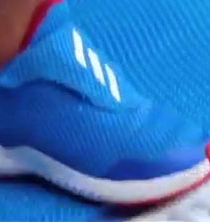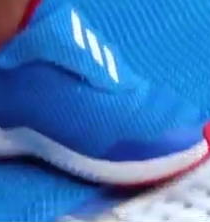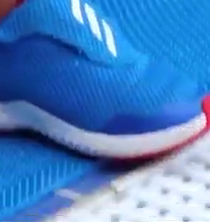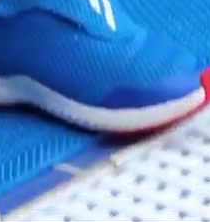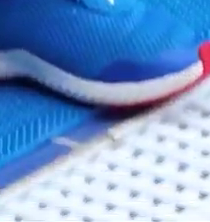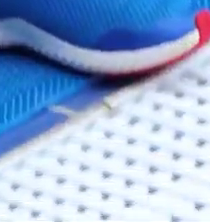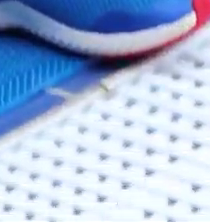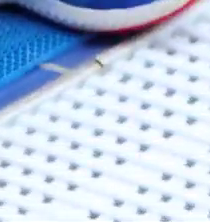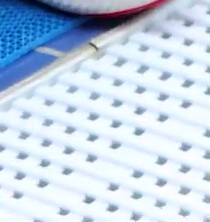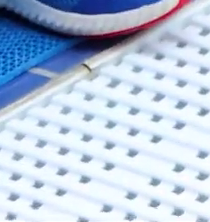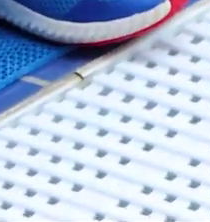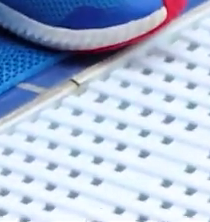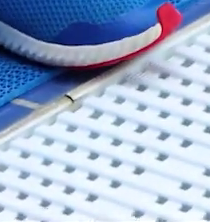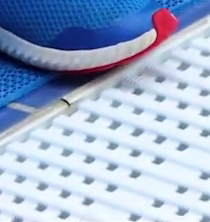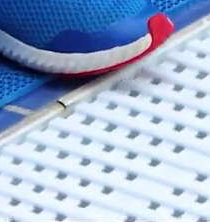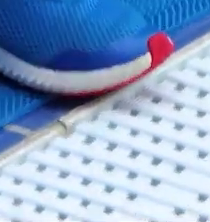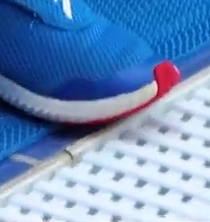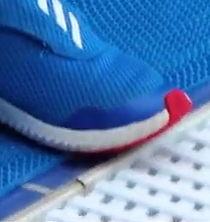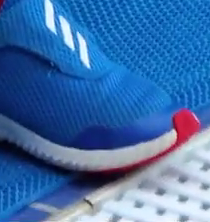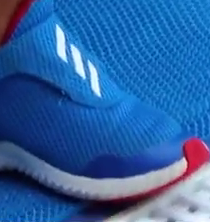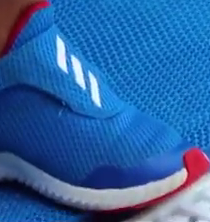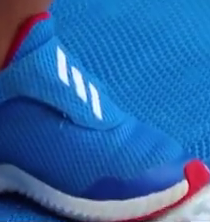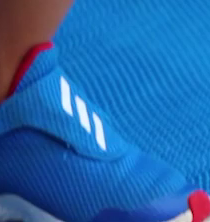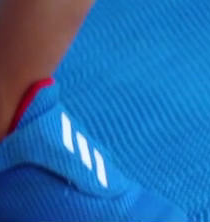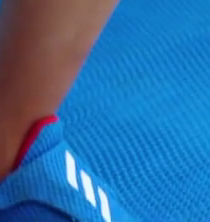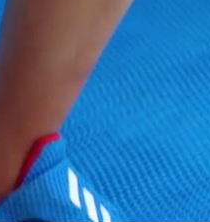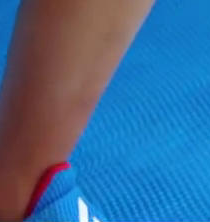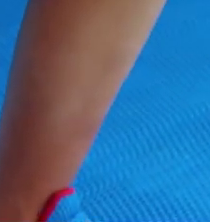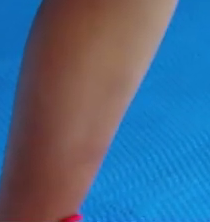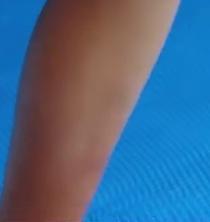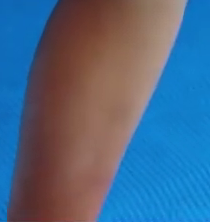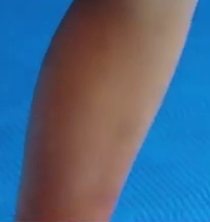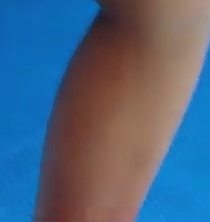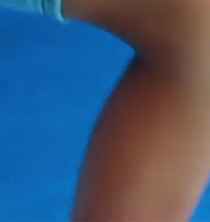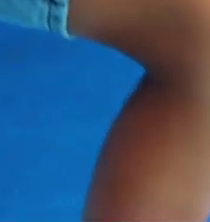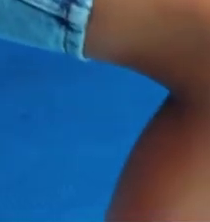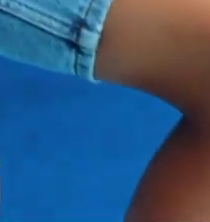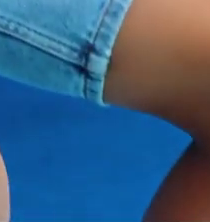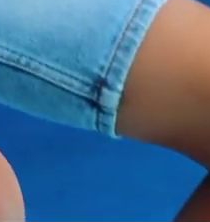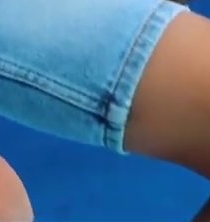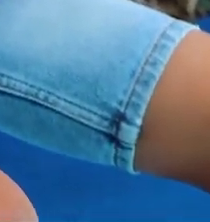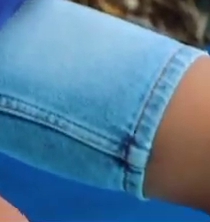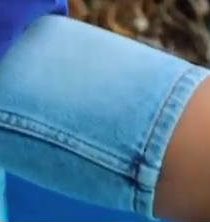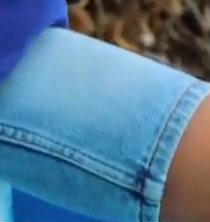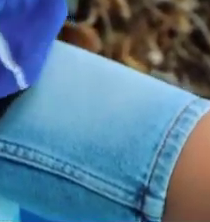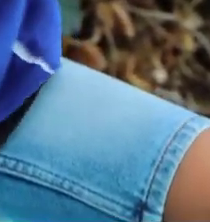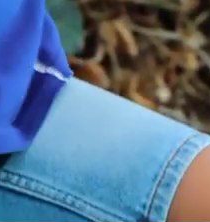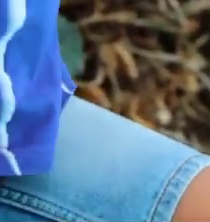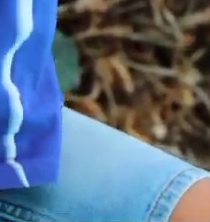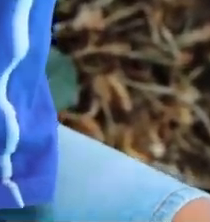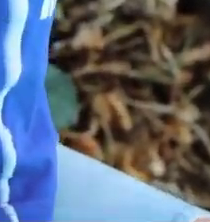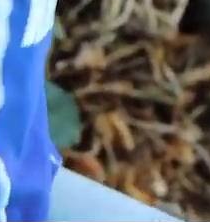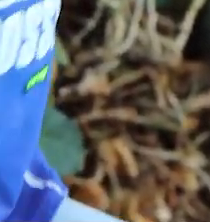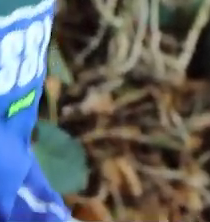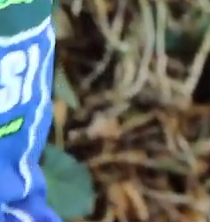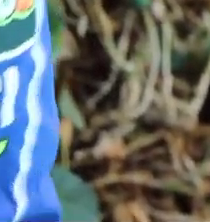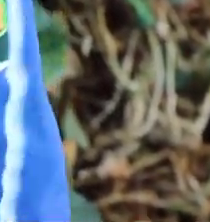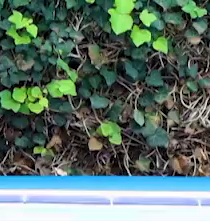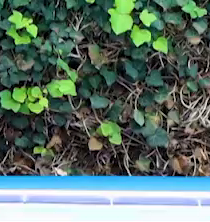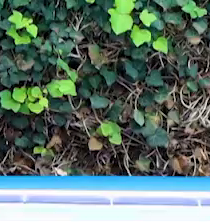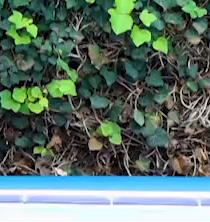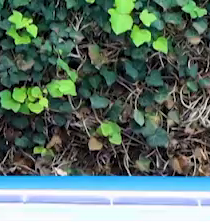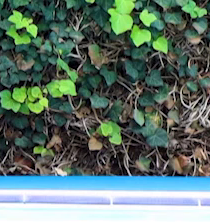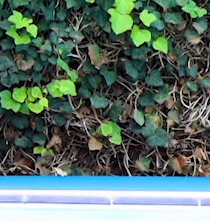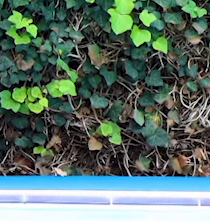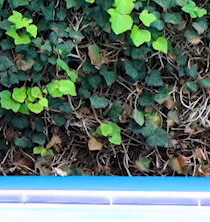derecha, izquierda, derecha, izquierda, derecha, izquierda, derecha, izquierda. Mantenemos bien derecha